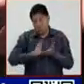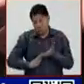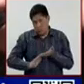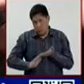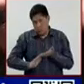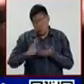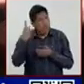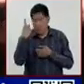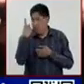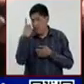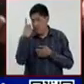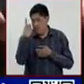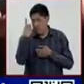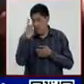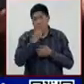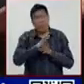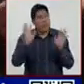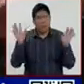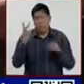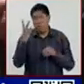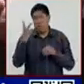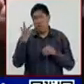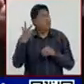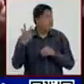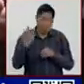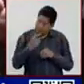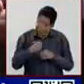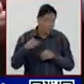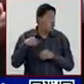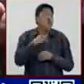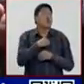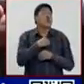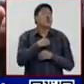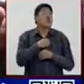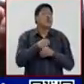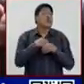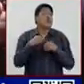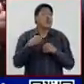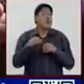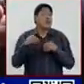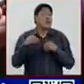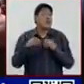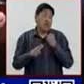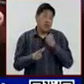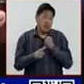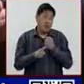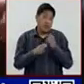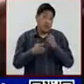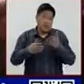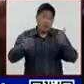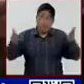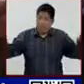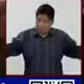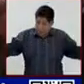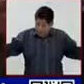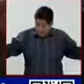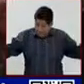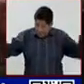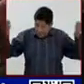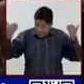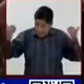autorizado en la cual nosotros como dirigentes de ADEPCOCA departamental estamos abriendo las puertas para